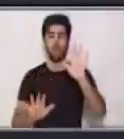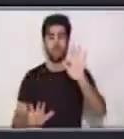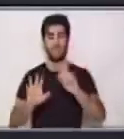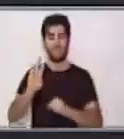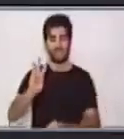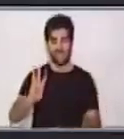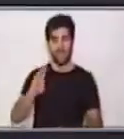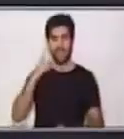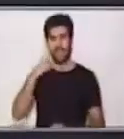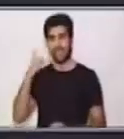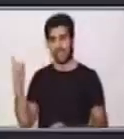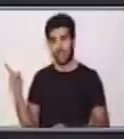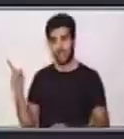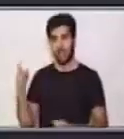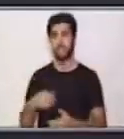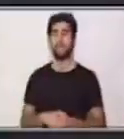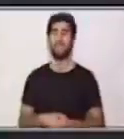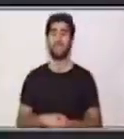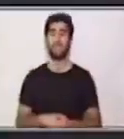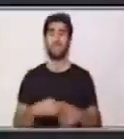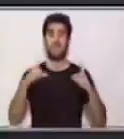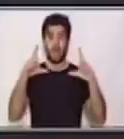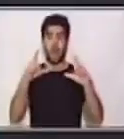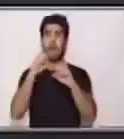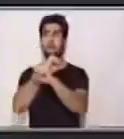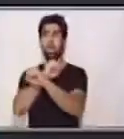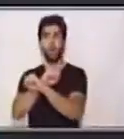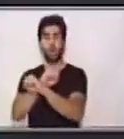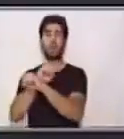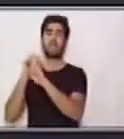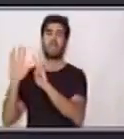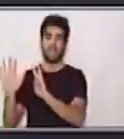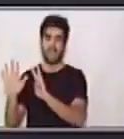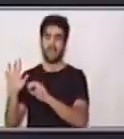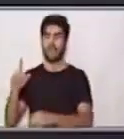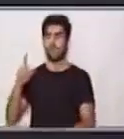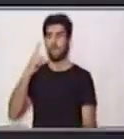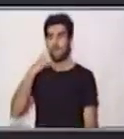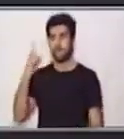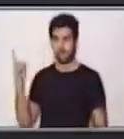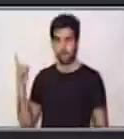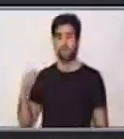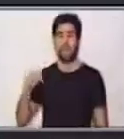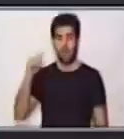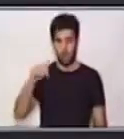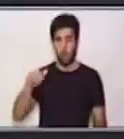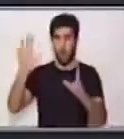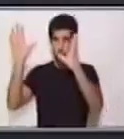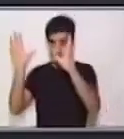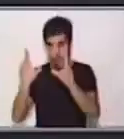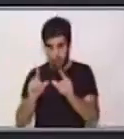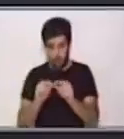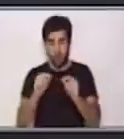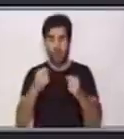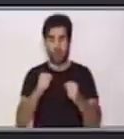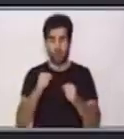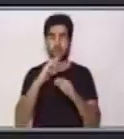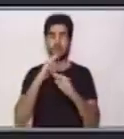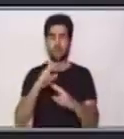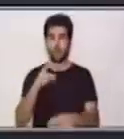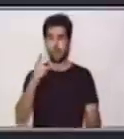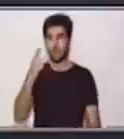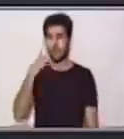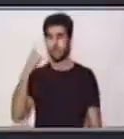Frecuencia del intervalo es 13. Y amplitud del intervalo, 7. Ahora vamos a realizar la operación.